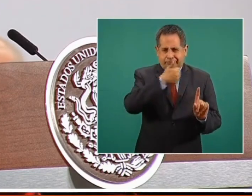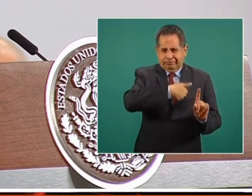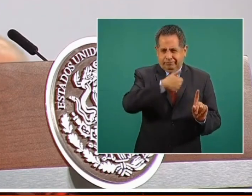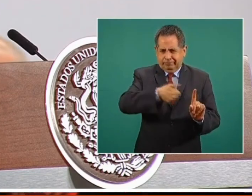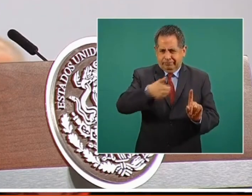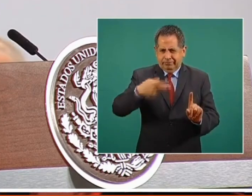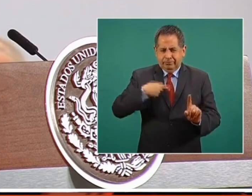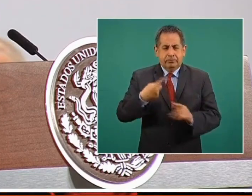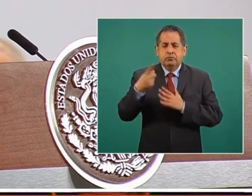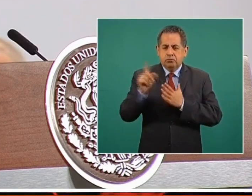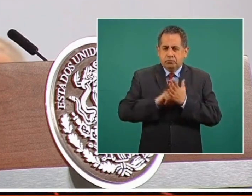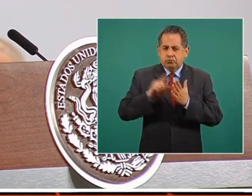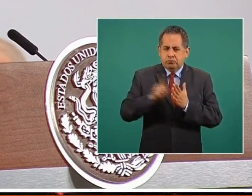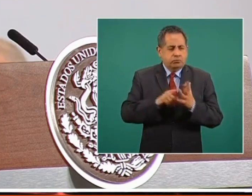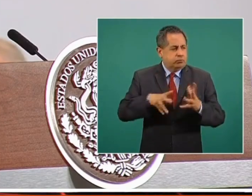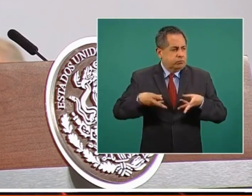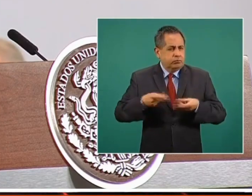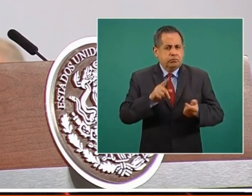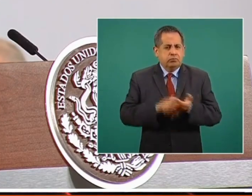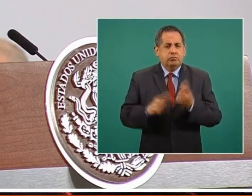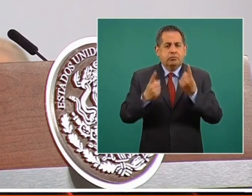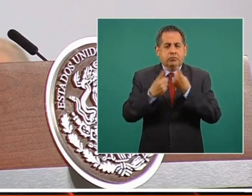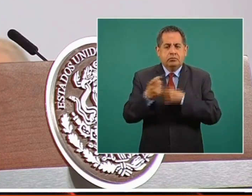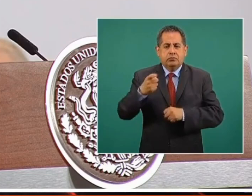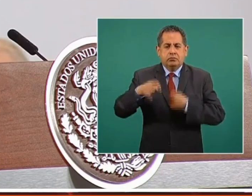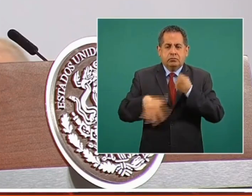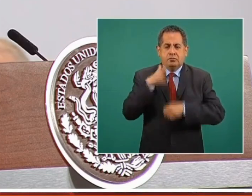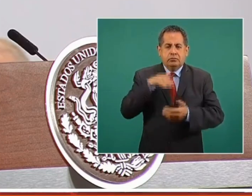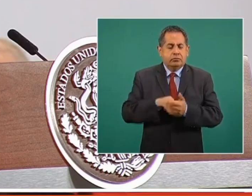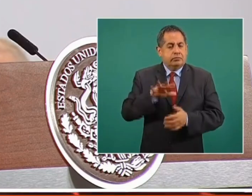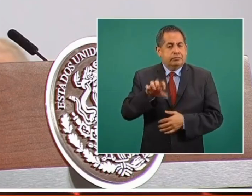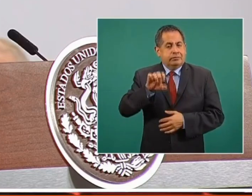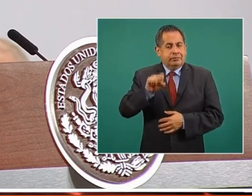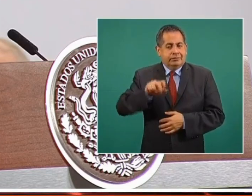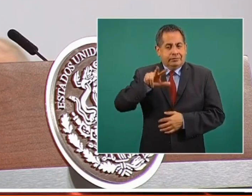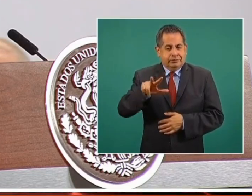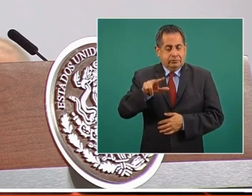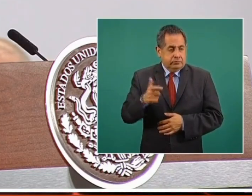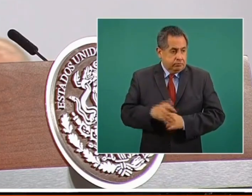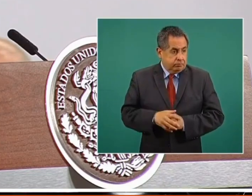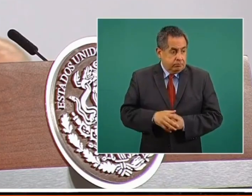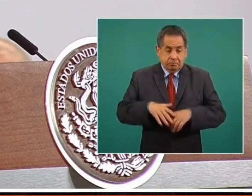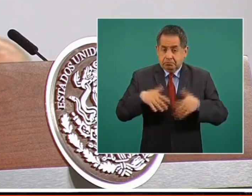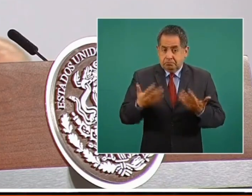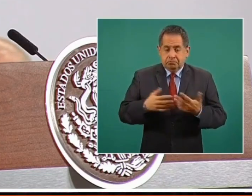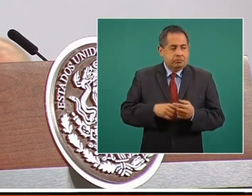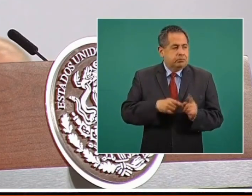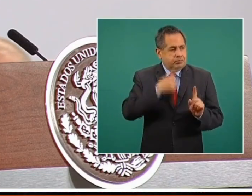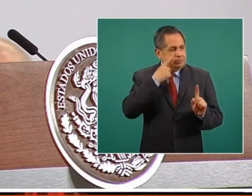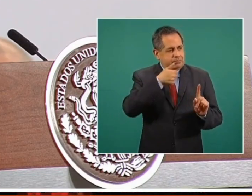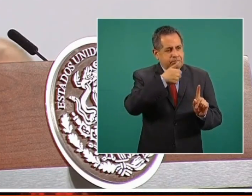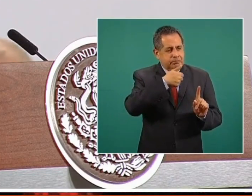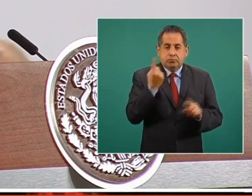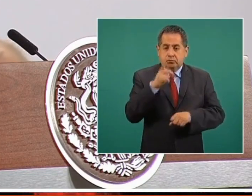interno al mes es de 114,588, y el gasto por PPL al